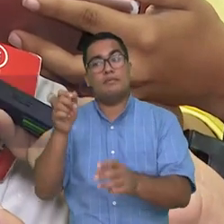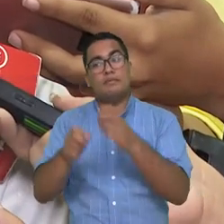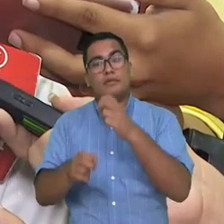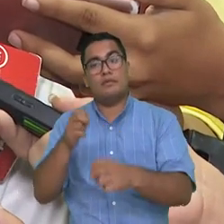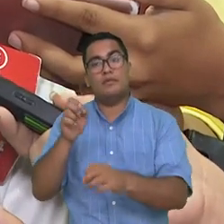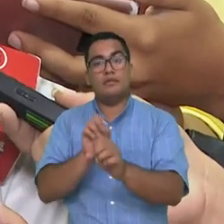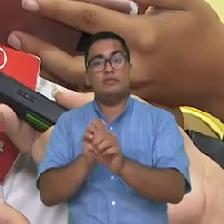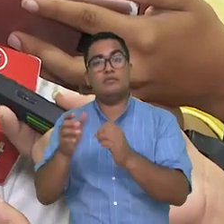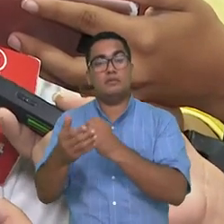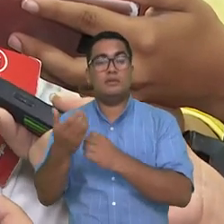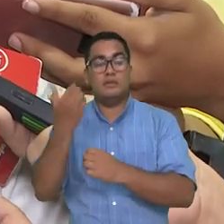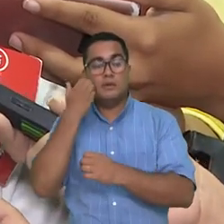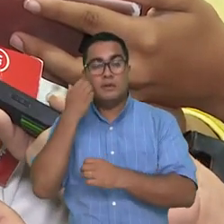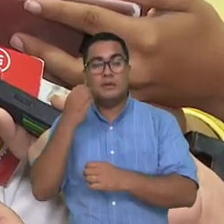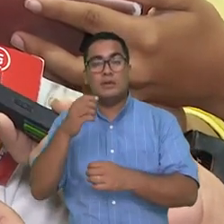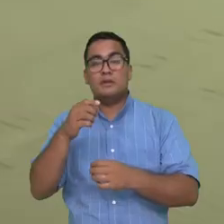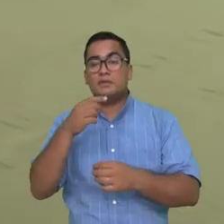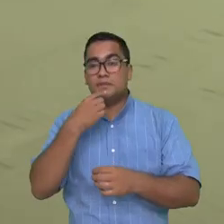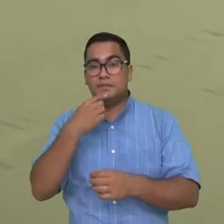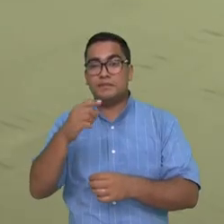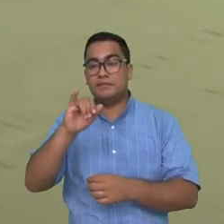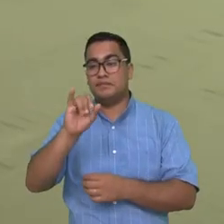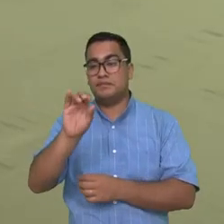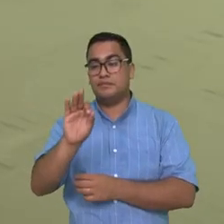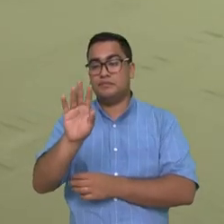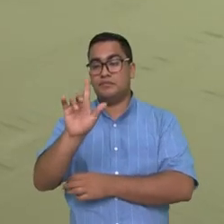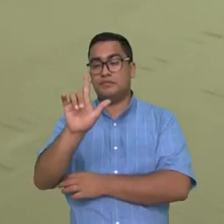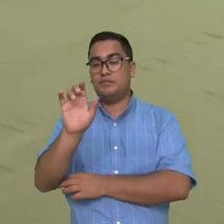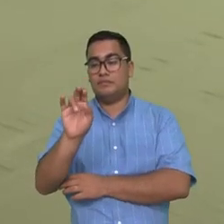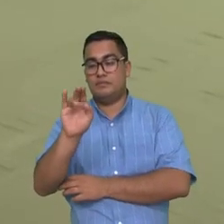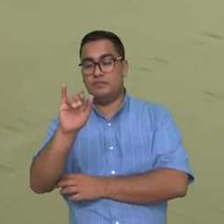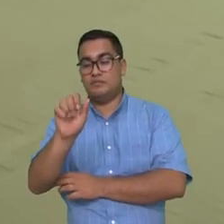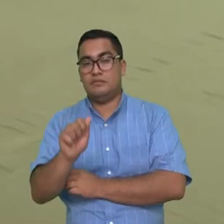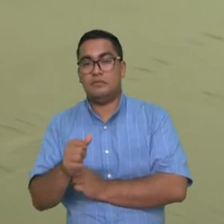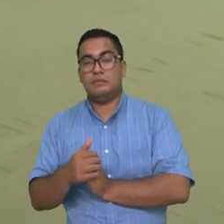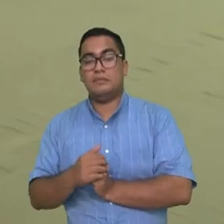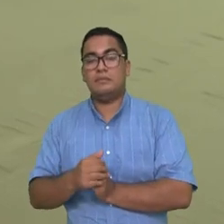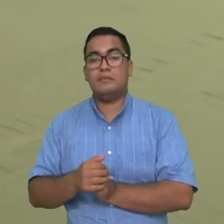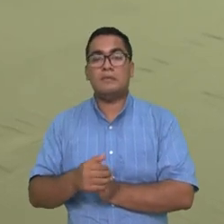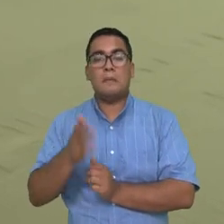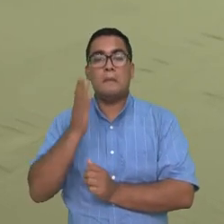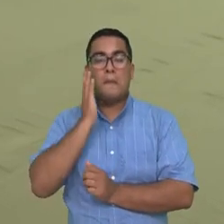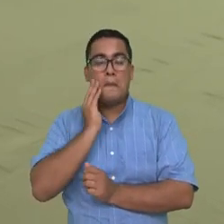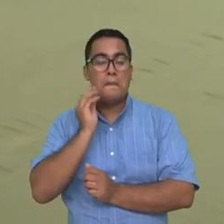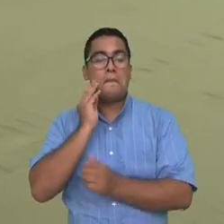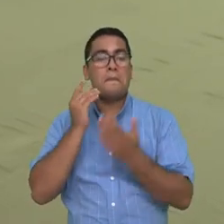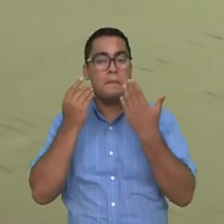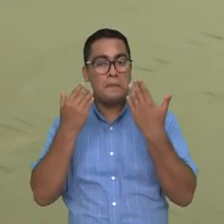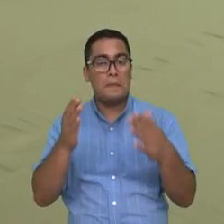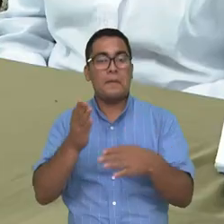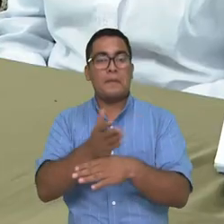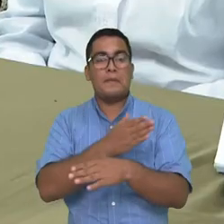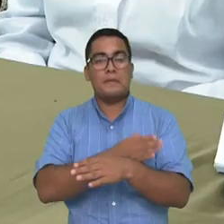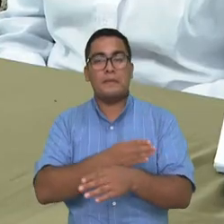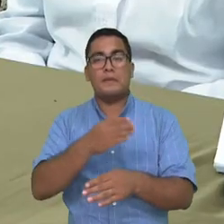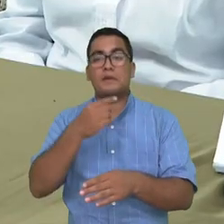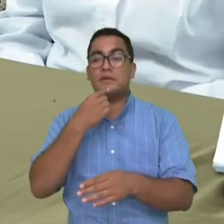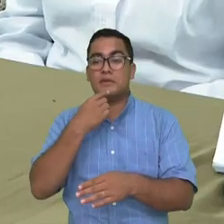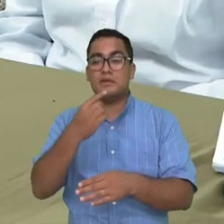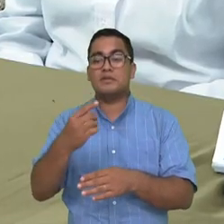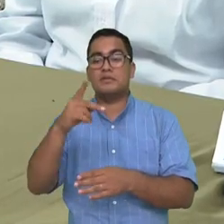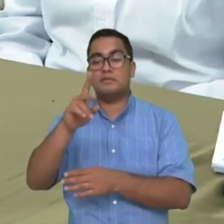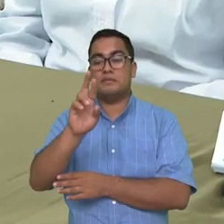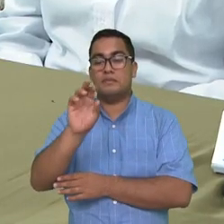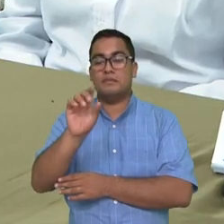respiratorios de origen viral que incluyen influenza y otros tipos de virus. Entonces, en esa experiencia nosotros teníamos ya definido dentro de nuestro protocolo